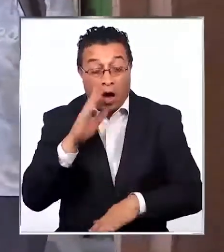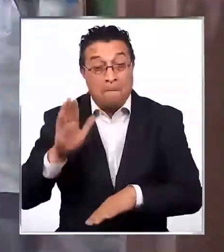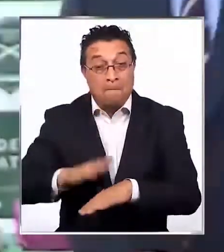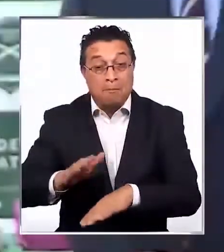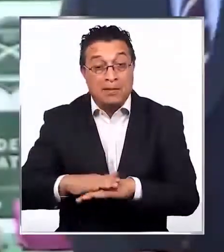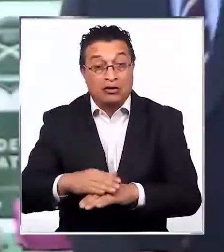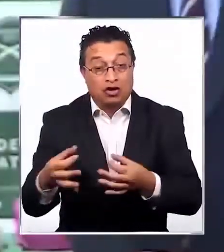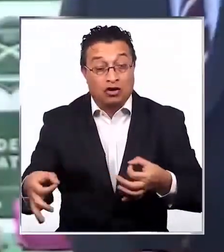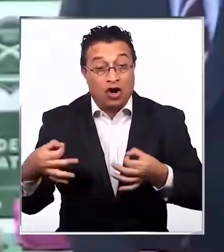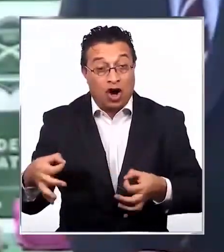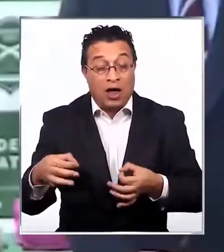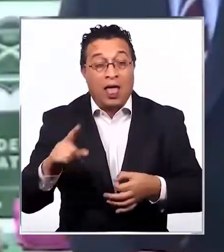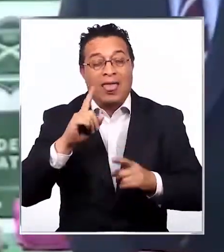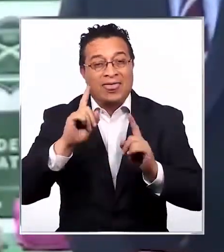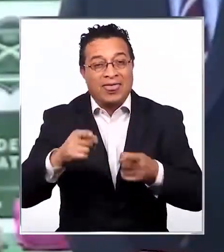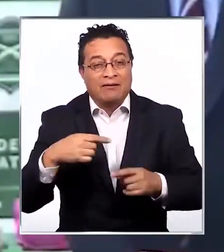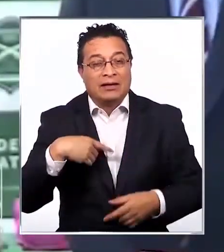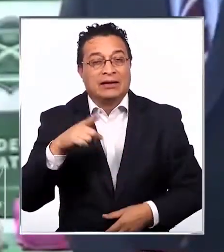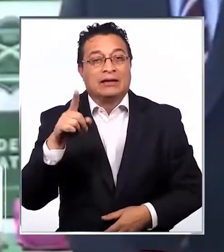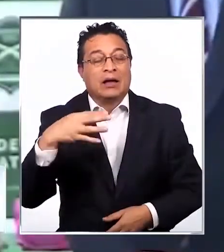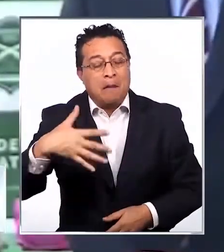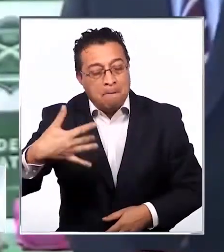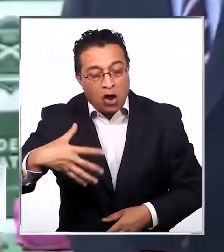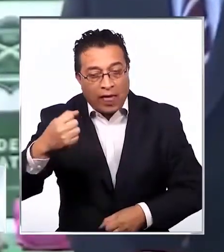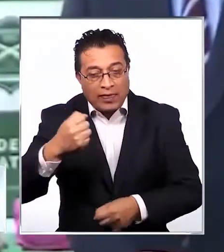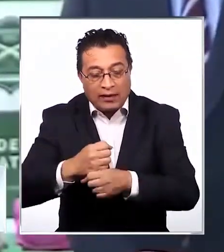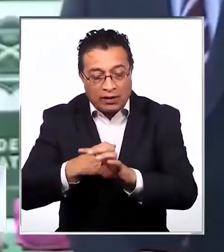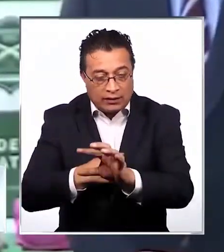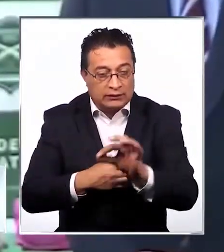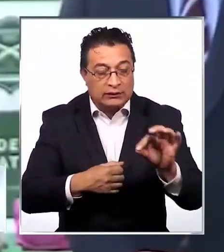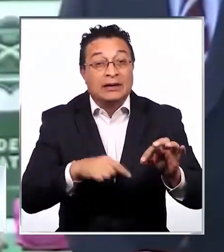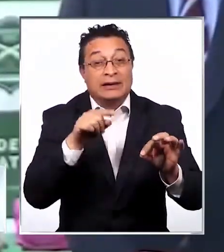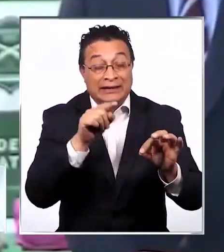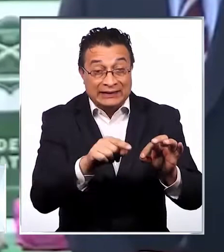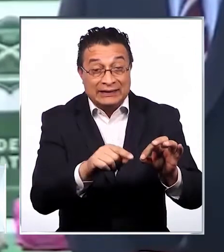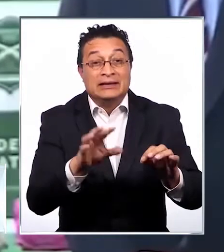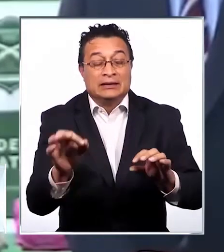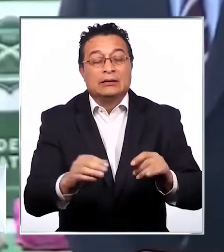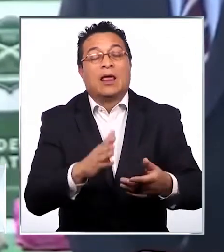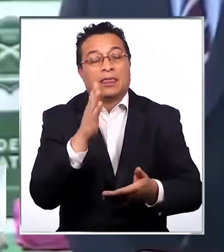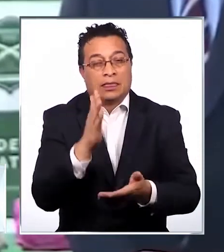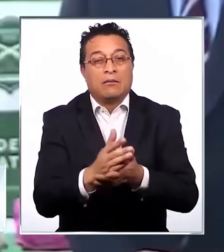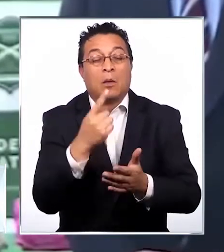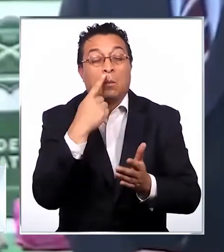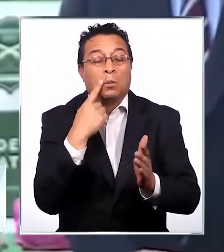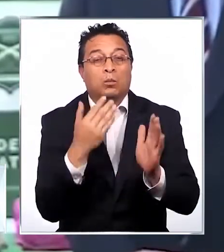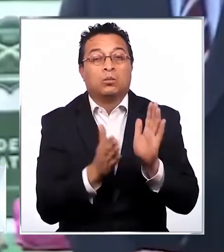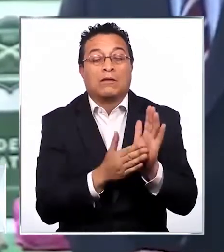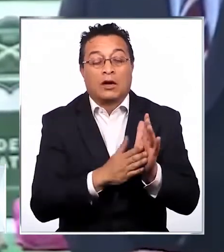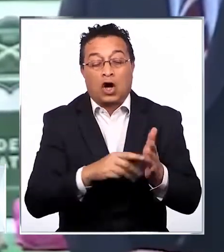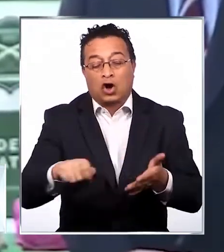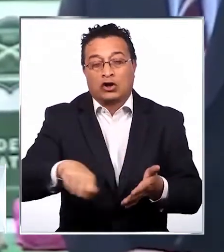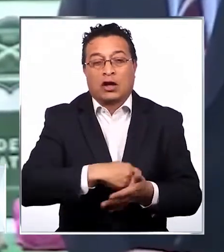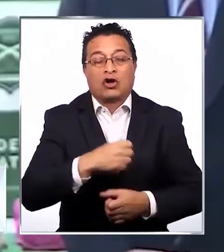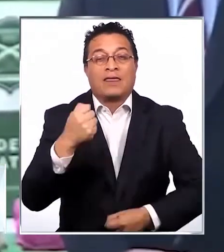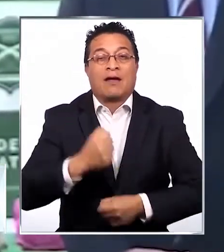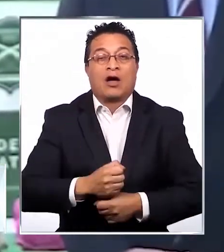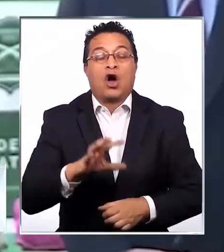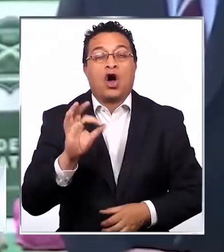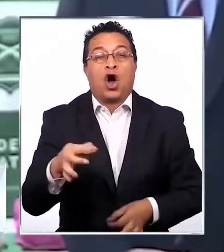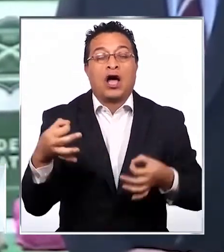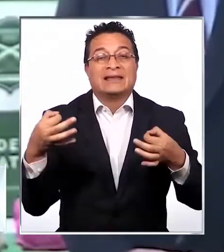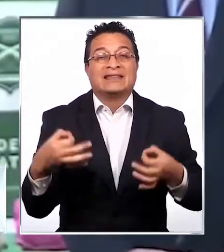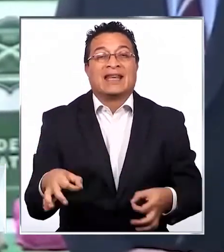colectivo, tienen que establecer la esencialidad del trabajador y esa esencialidad debe ser corroborada con el contrato de trabajo o